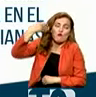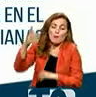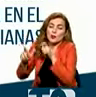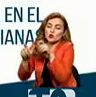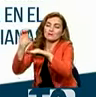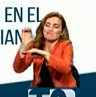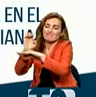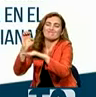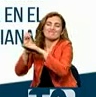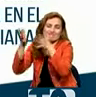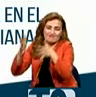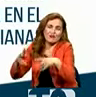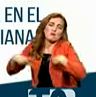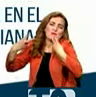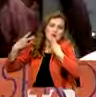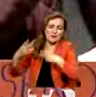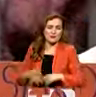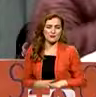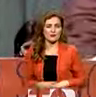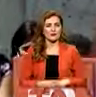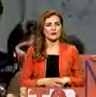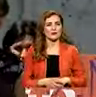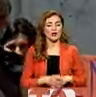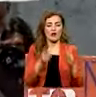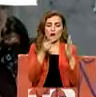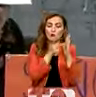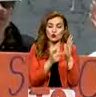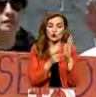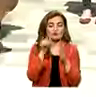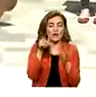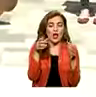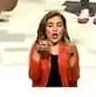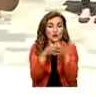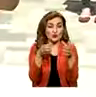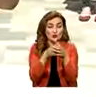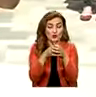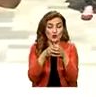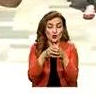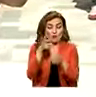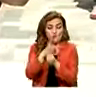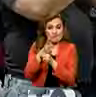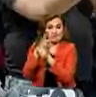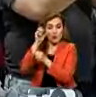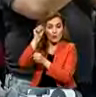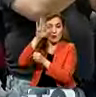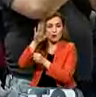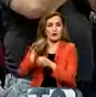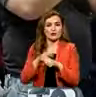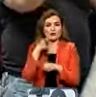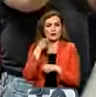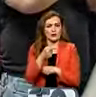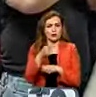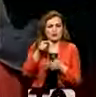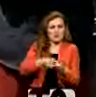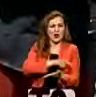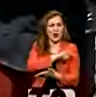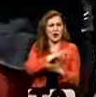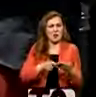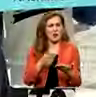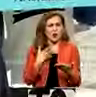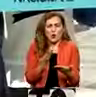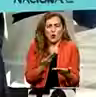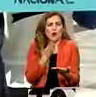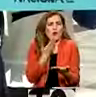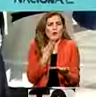personas ecuatorianas residentes en el exterior. Entre otros puntos, según las asociaciones, esto anulaba la protección de la industria audiovisual